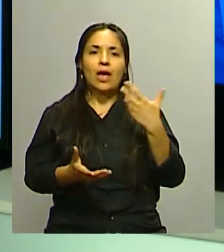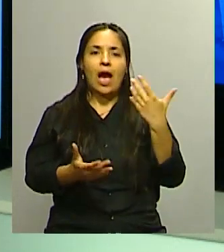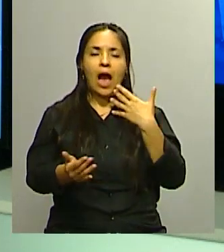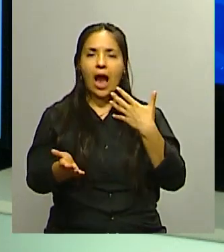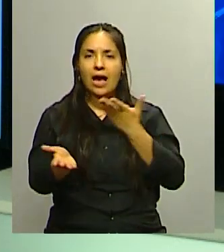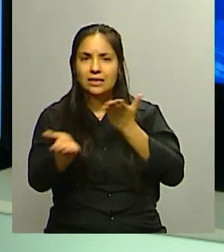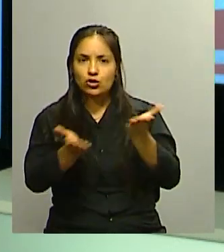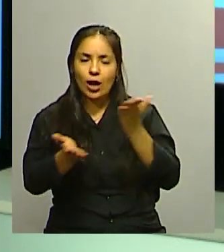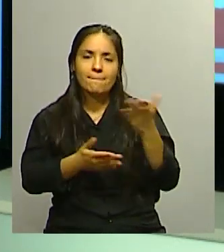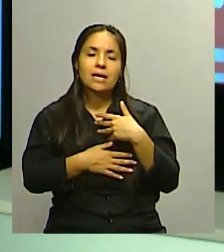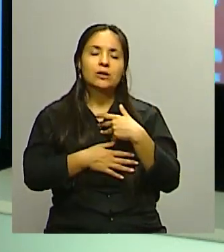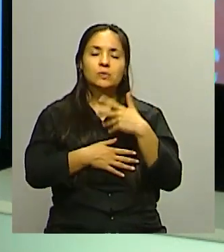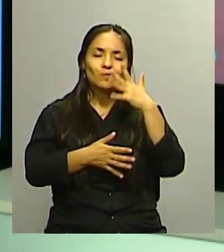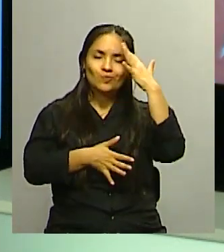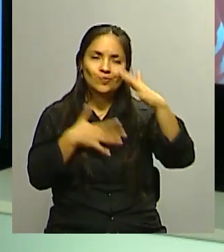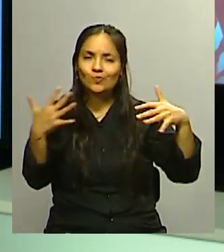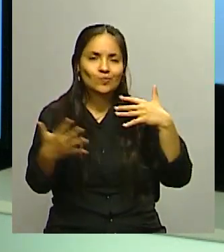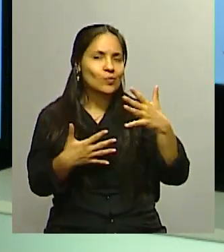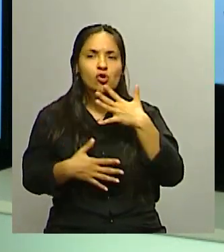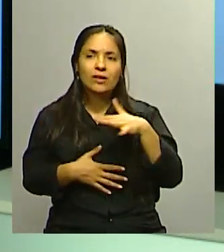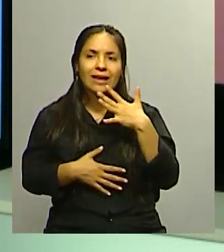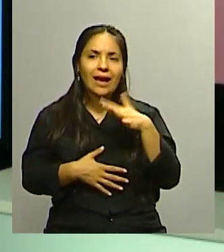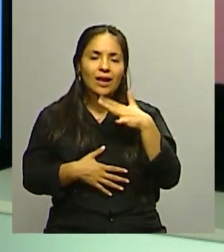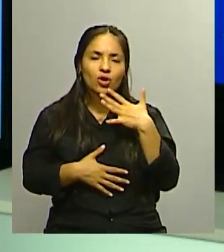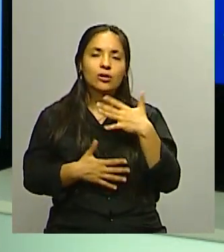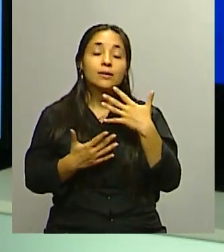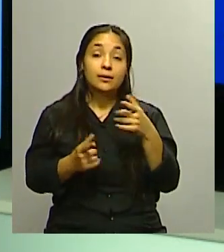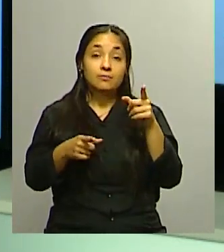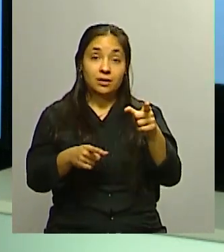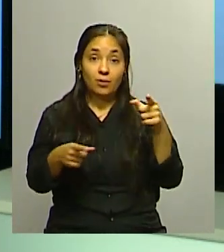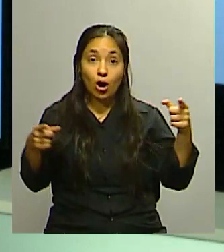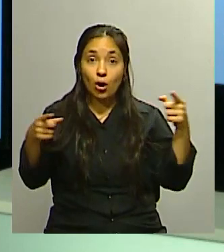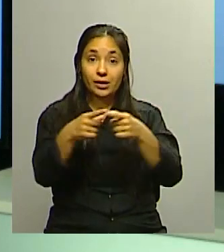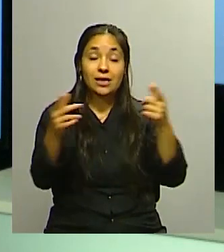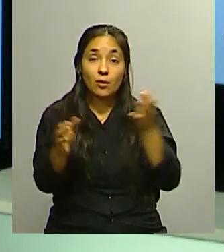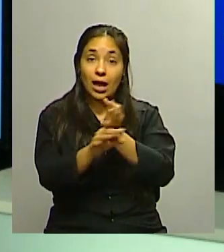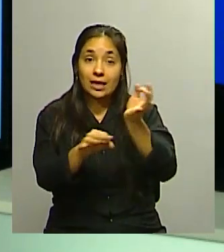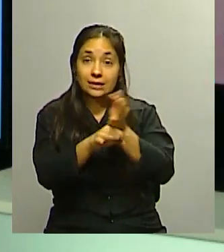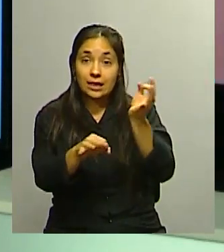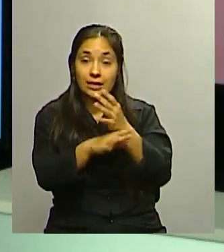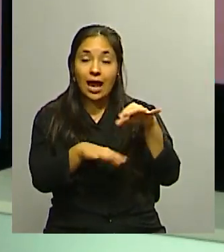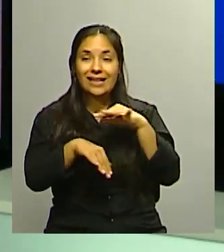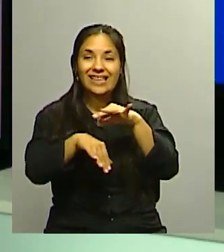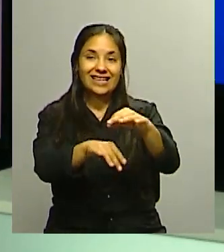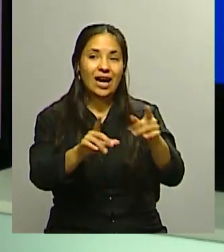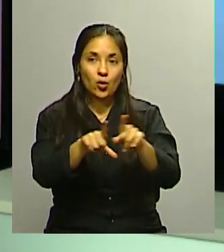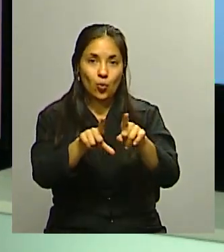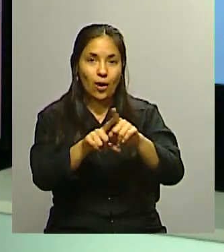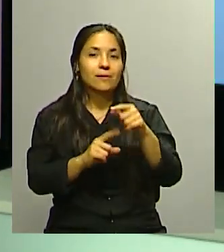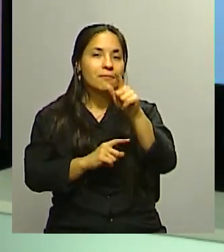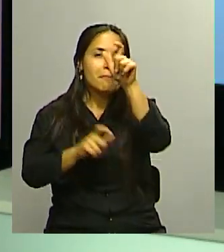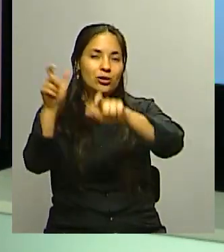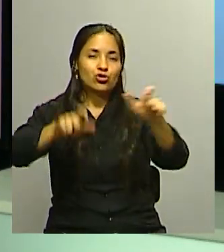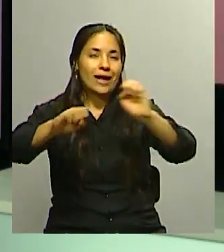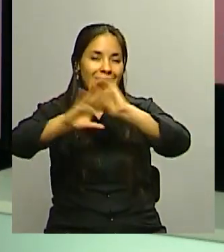encuentran desorientados. Digo, a partir justamente de este asesoramiento, la intención es guiarlos, ¿no? Y me parece que está bueno que la gente lo tenga claro, porque a